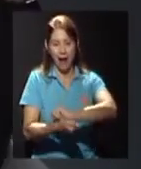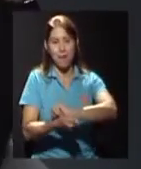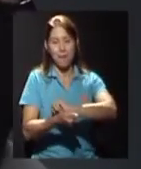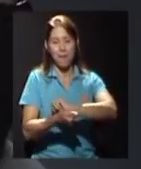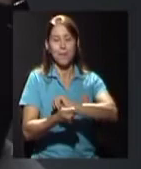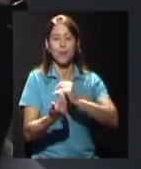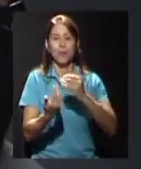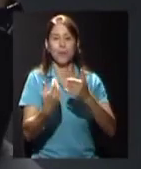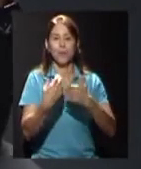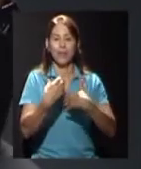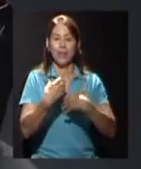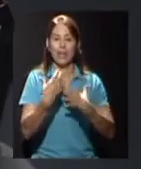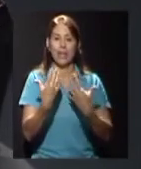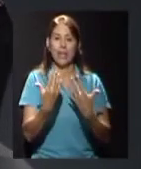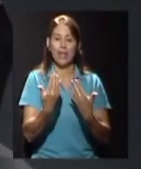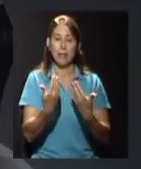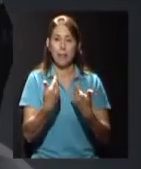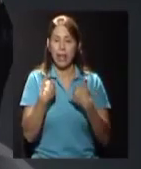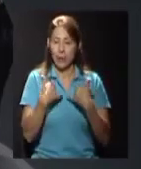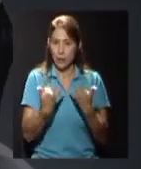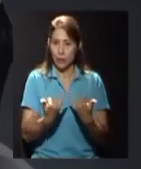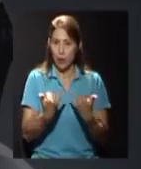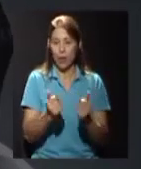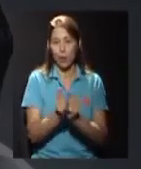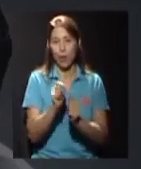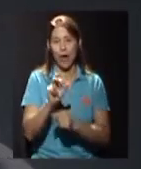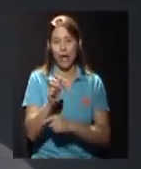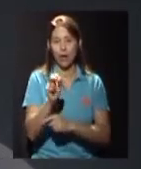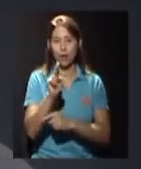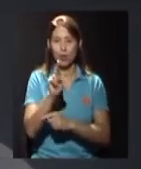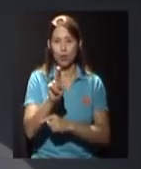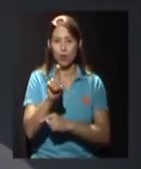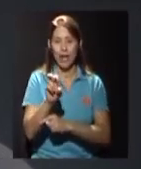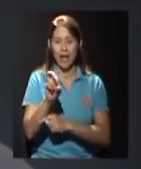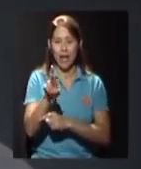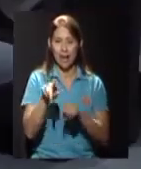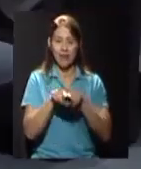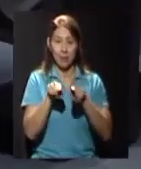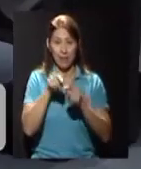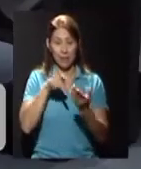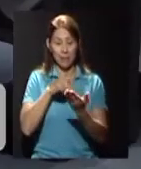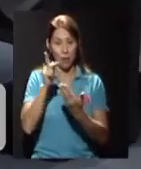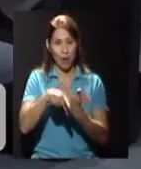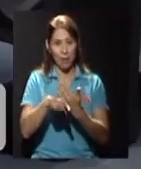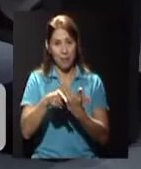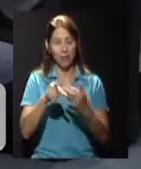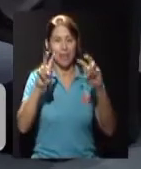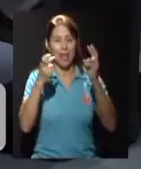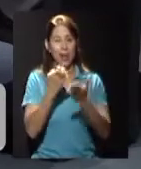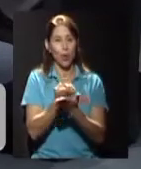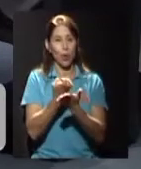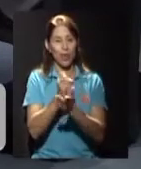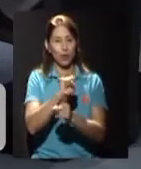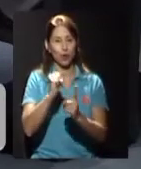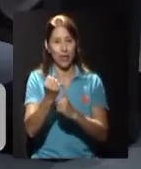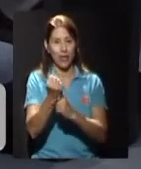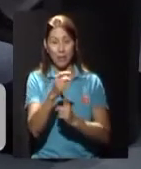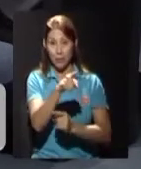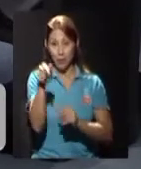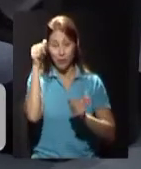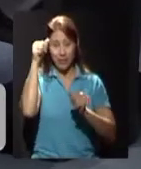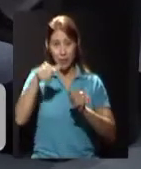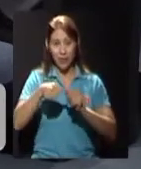tanto canal use r como este programa economía y sociedad que como ustedes recordarán